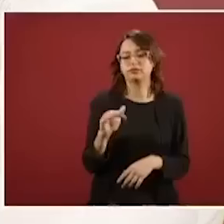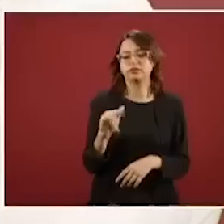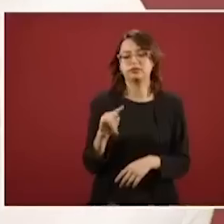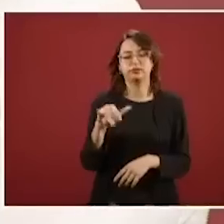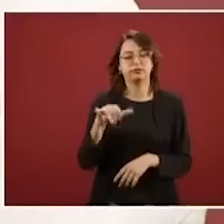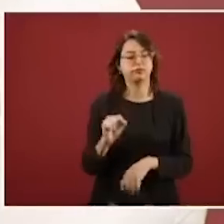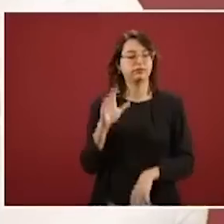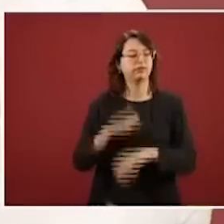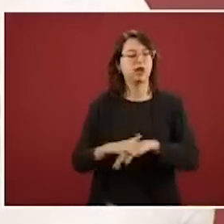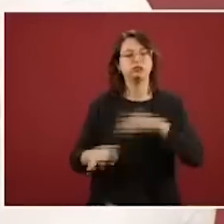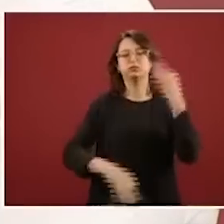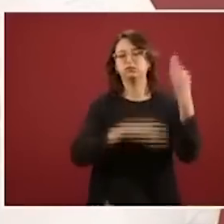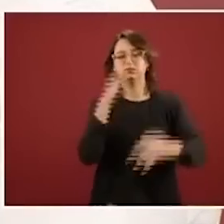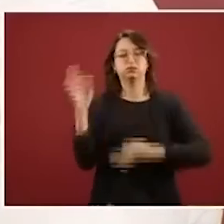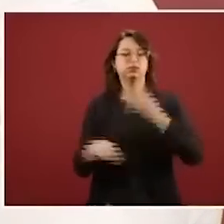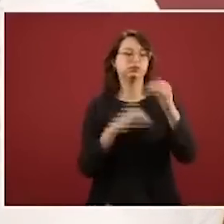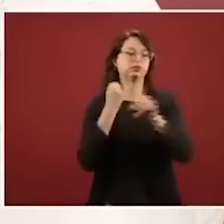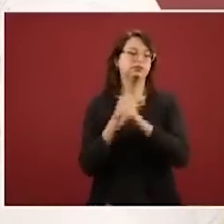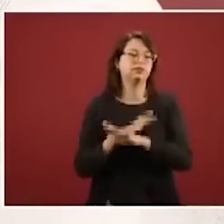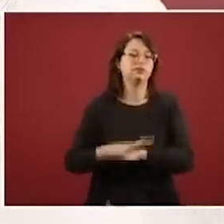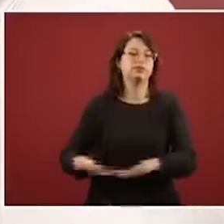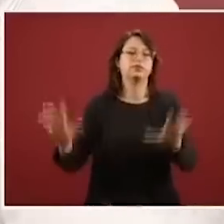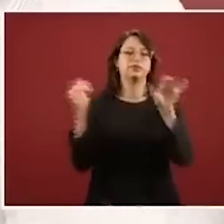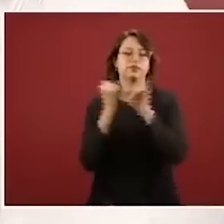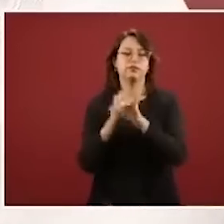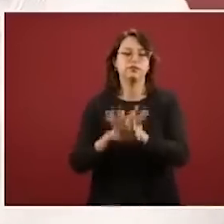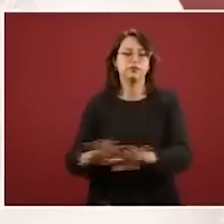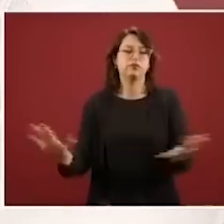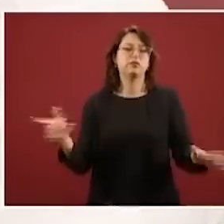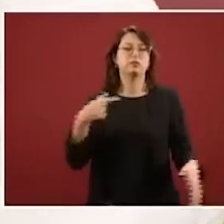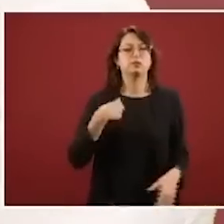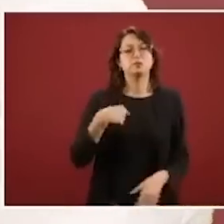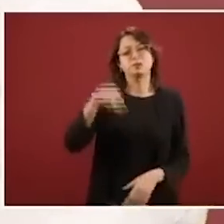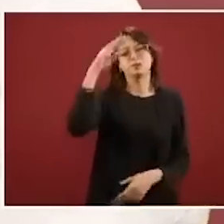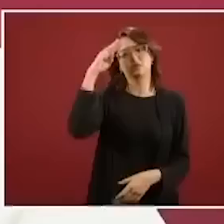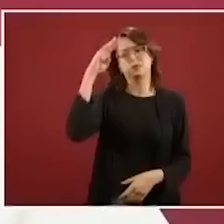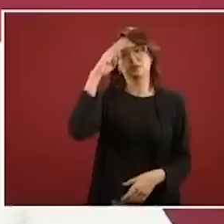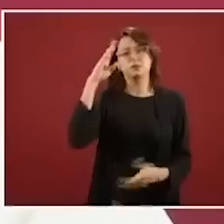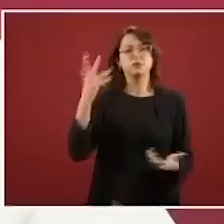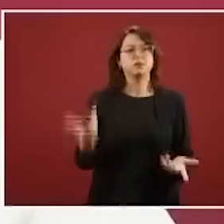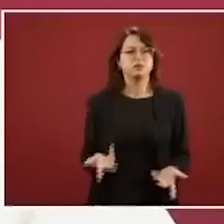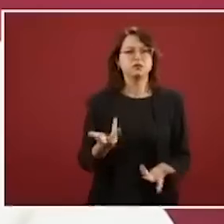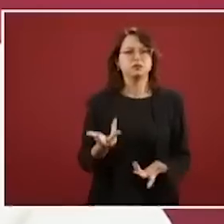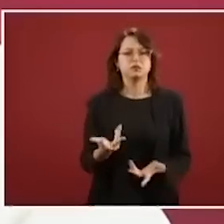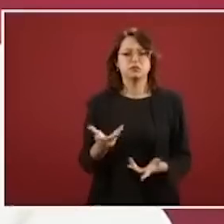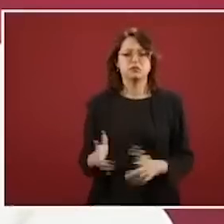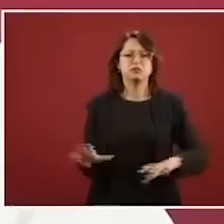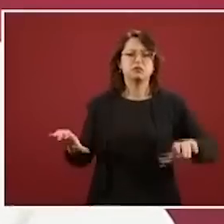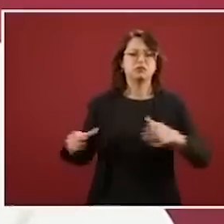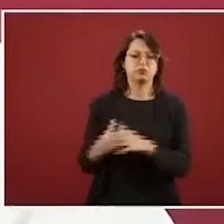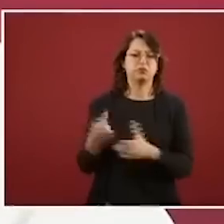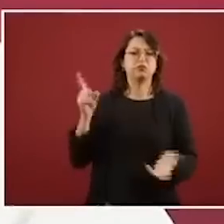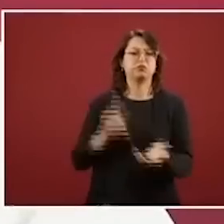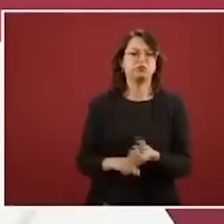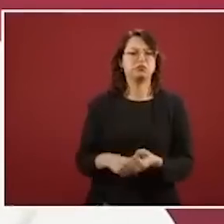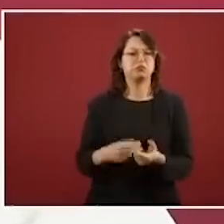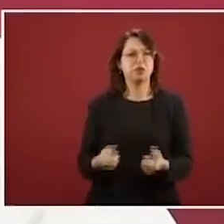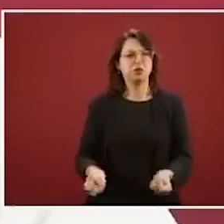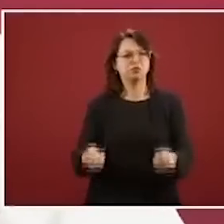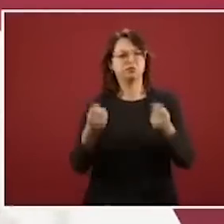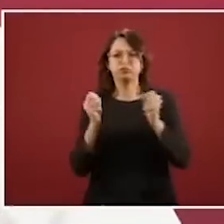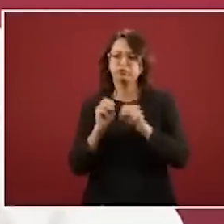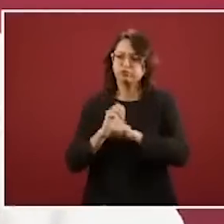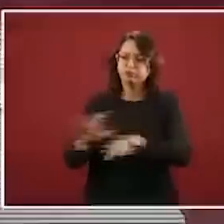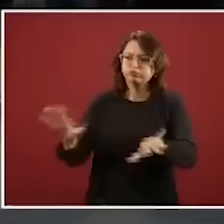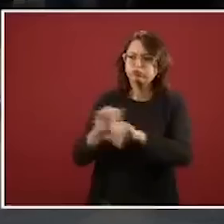amplia difusión de este programa. Y bueno, sobre esta base es que nuestras comunidades han tomado esta